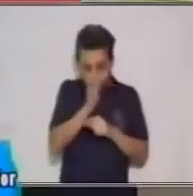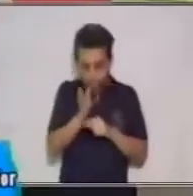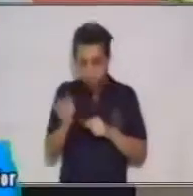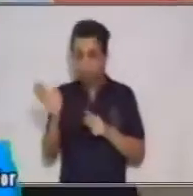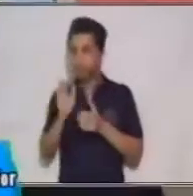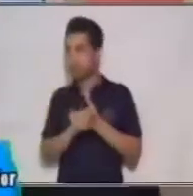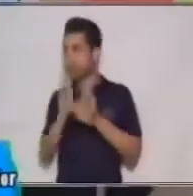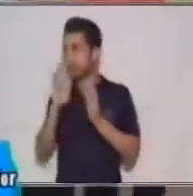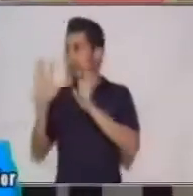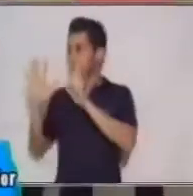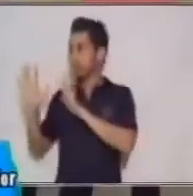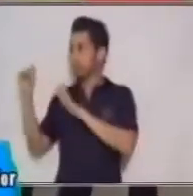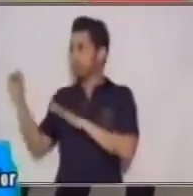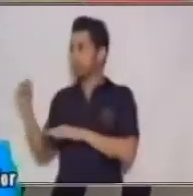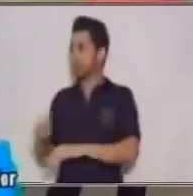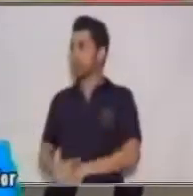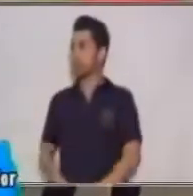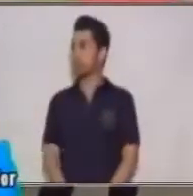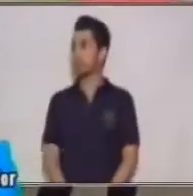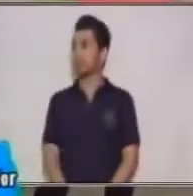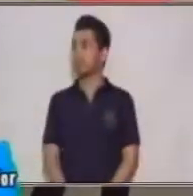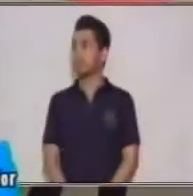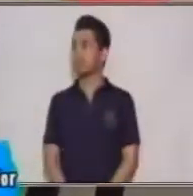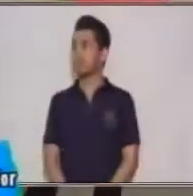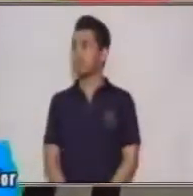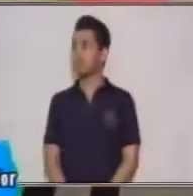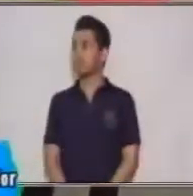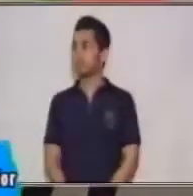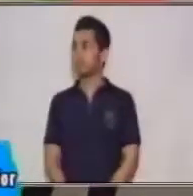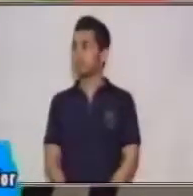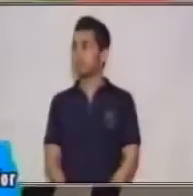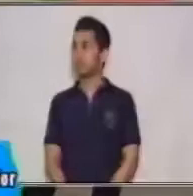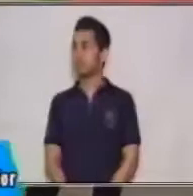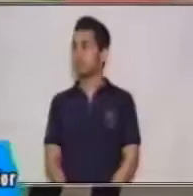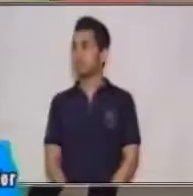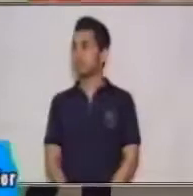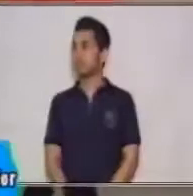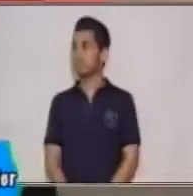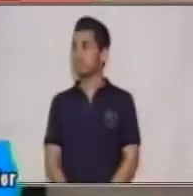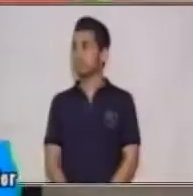voy a dejar acá para que veamos al final de la clase